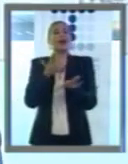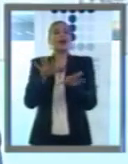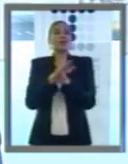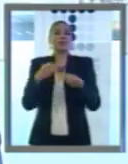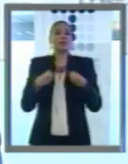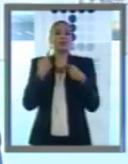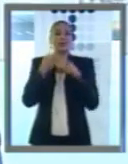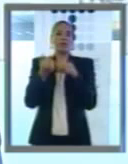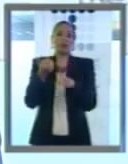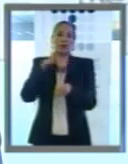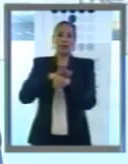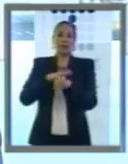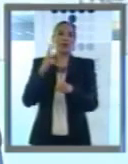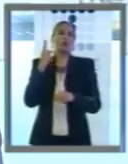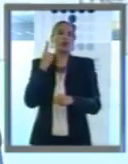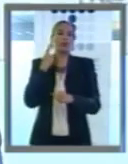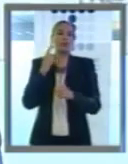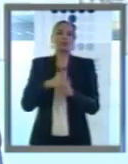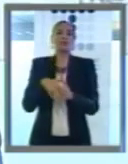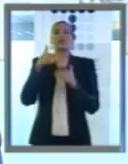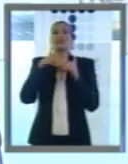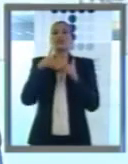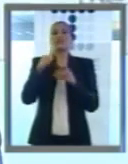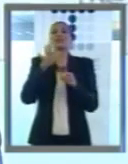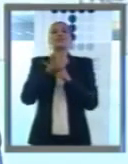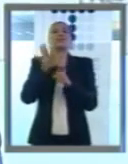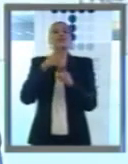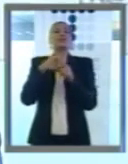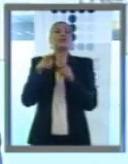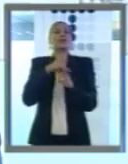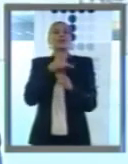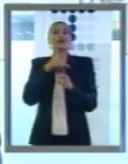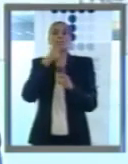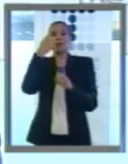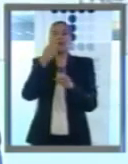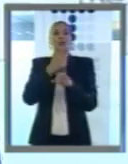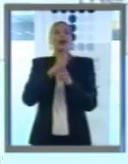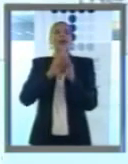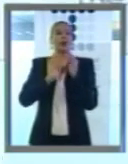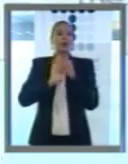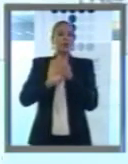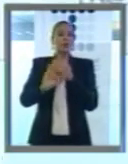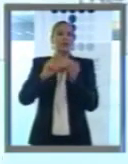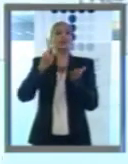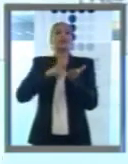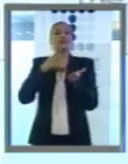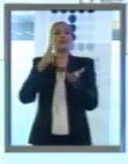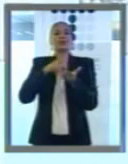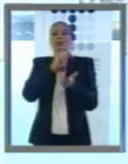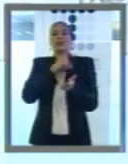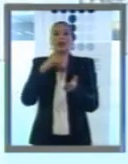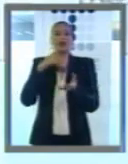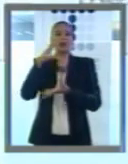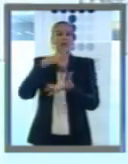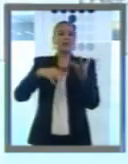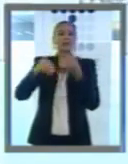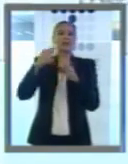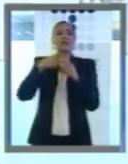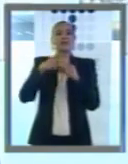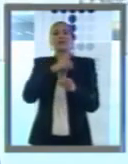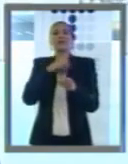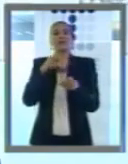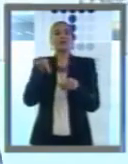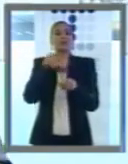la administración pública a través de una consideración preventiva, correctiva y punitiva en una